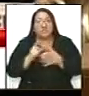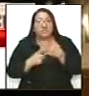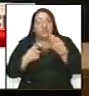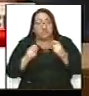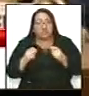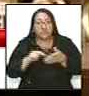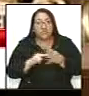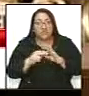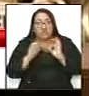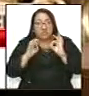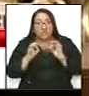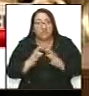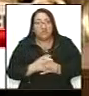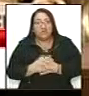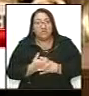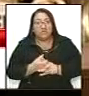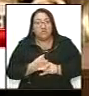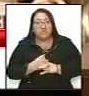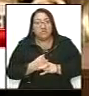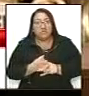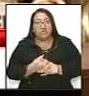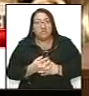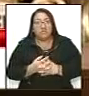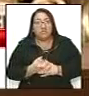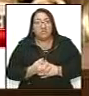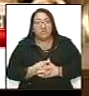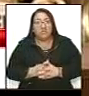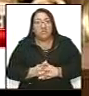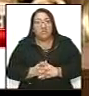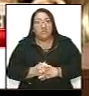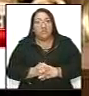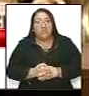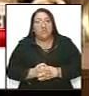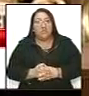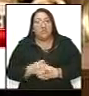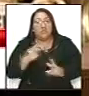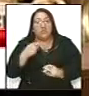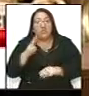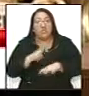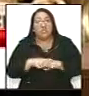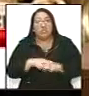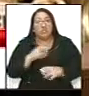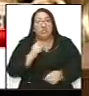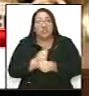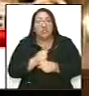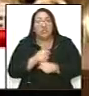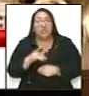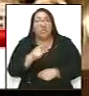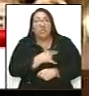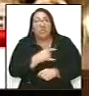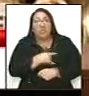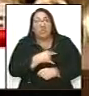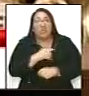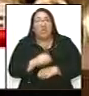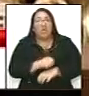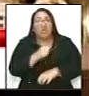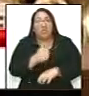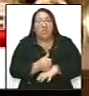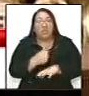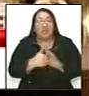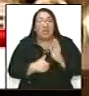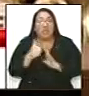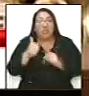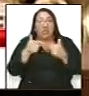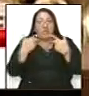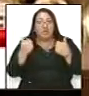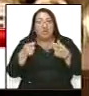es justamente de adecuar, regular el normal funcionamiento de la Universidad Autónoma de Alto